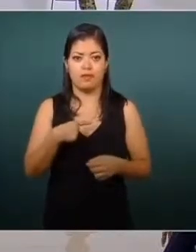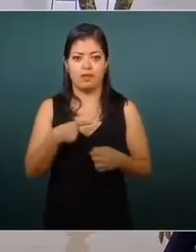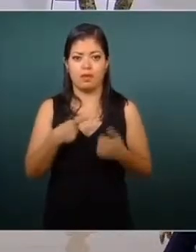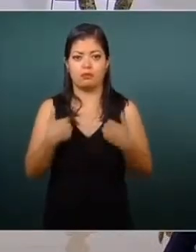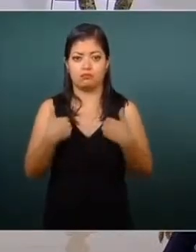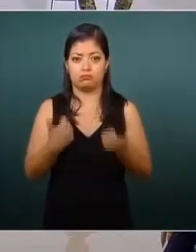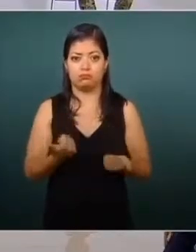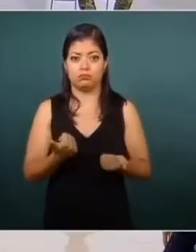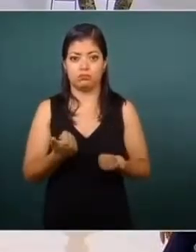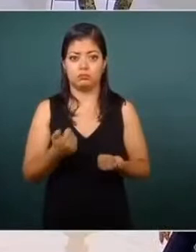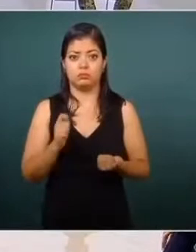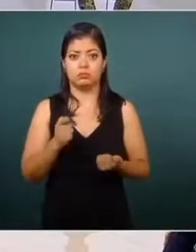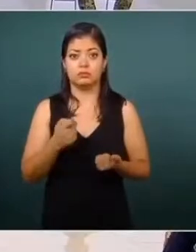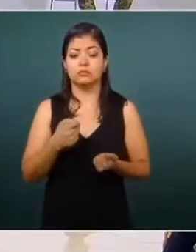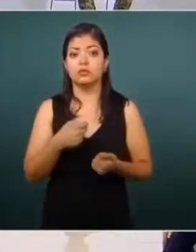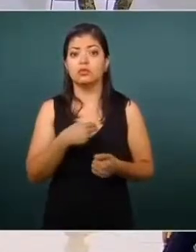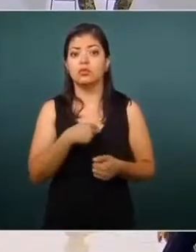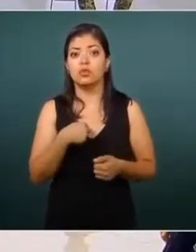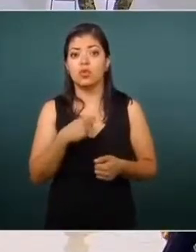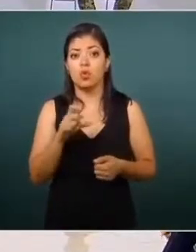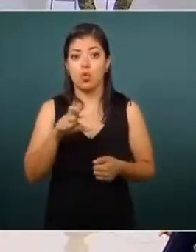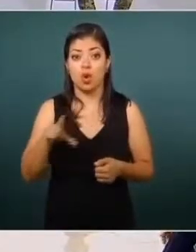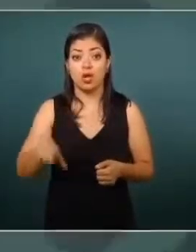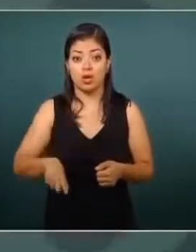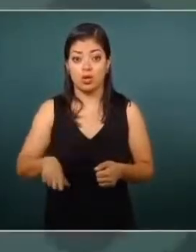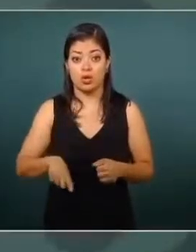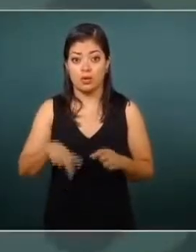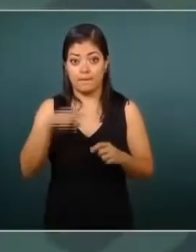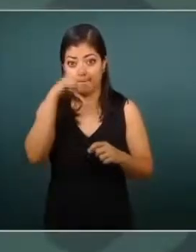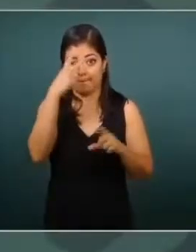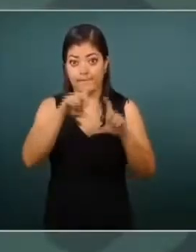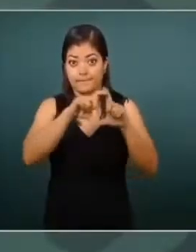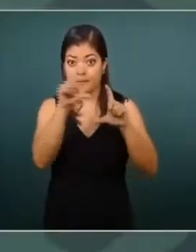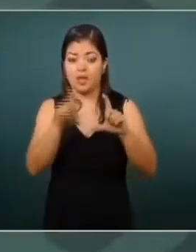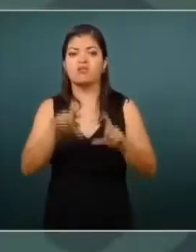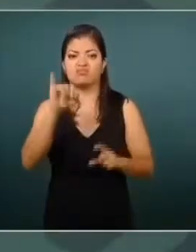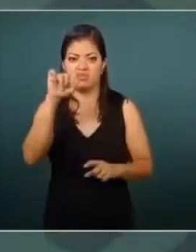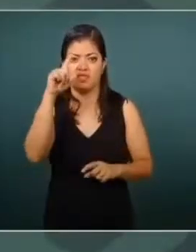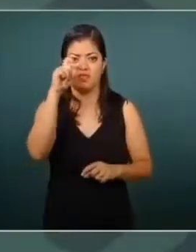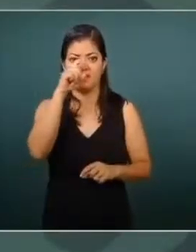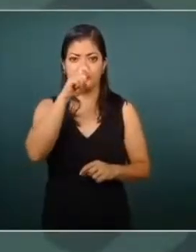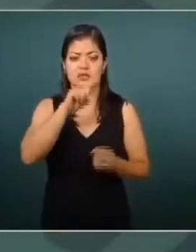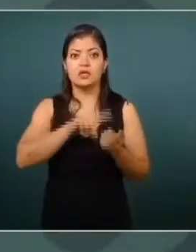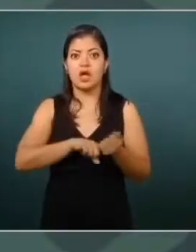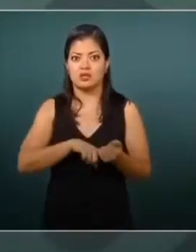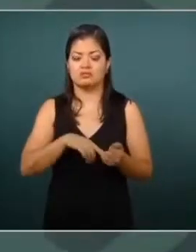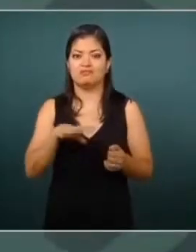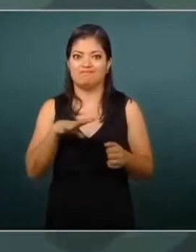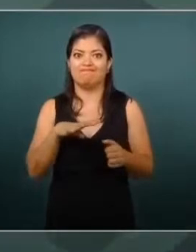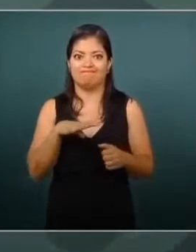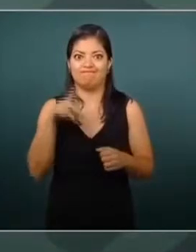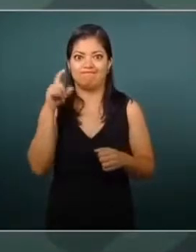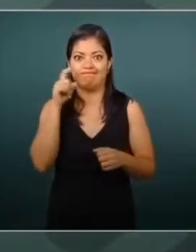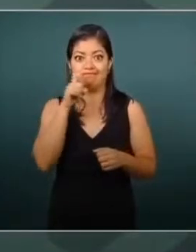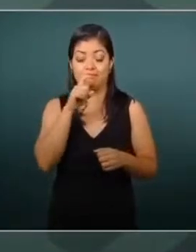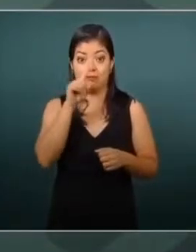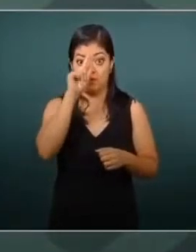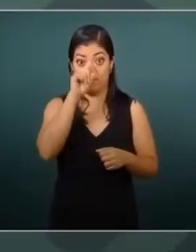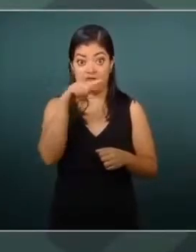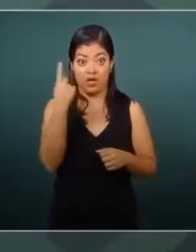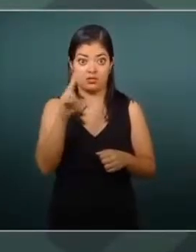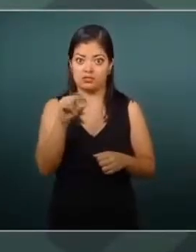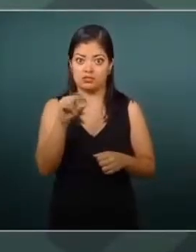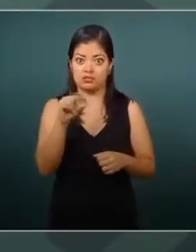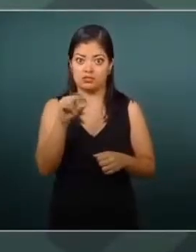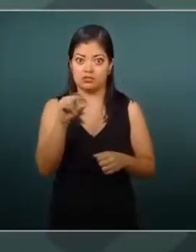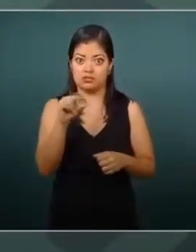lo que entendemos es que con el gobierno de la República puede haber momentos difíciles, hay momentos de tensión. No fue fácil lo que se vivió en esos días